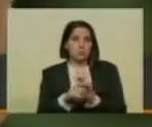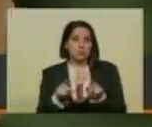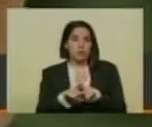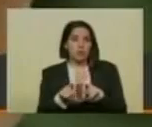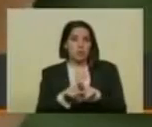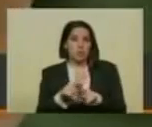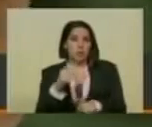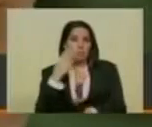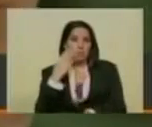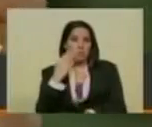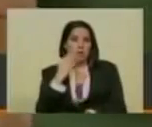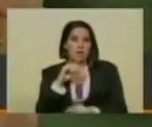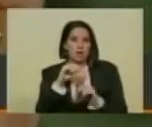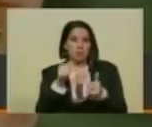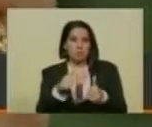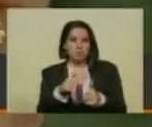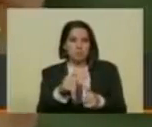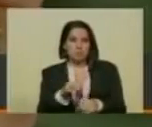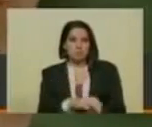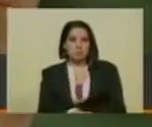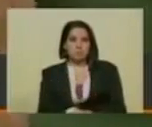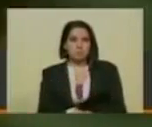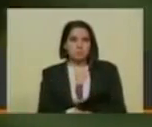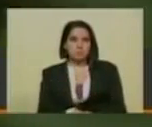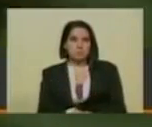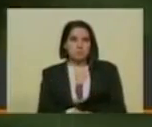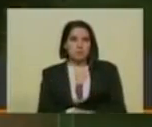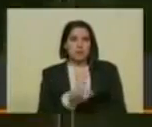de la pionera, la constitución de